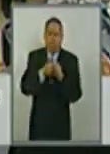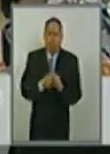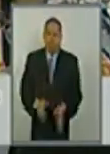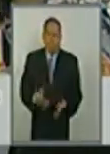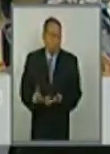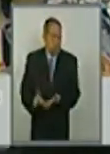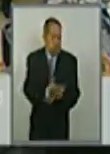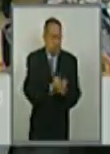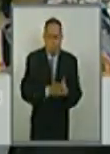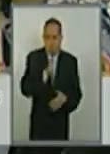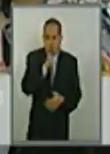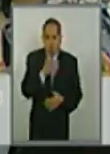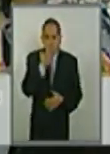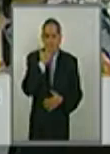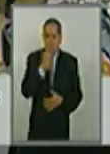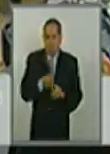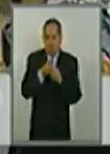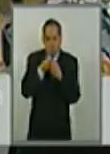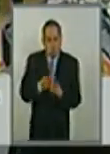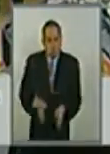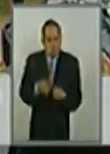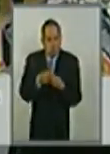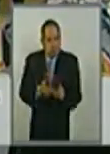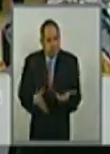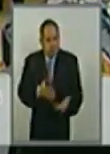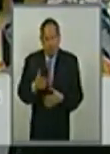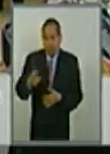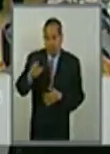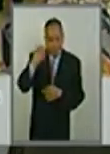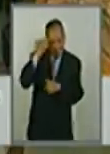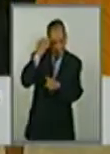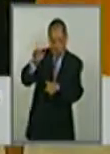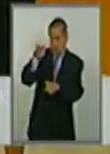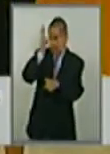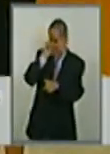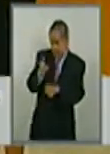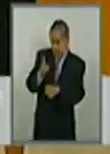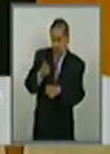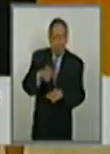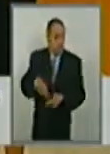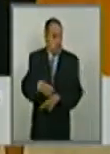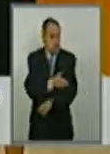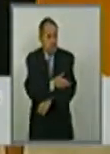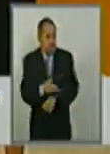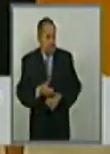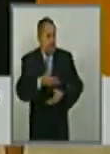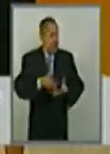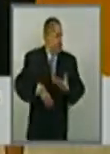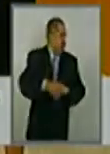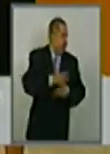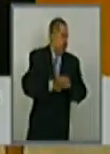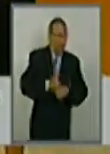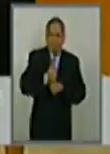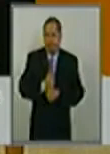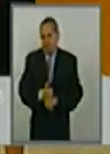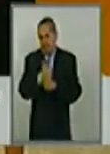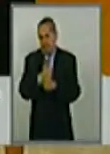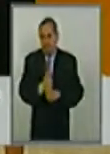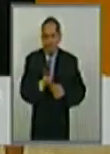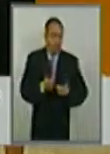sus ingresos. Y en las épocas en las que existen las vedas, sus familias viven verdaderas